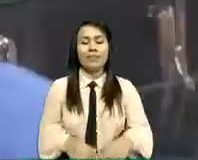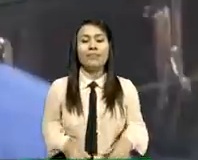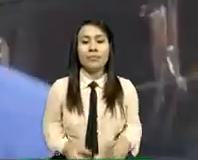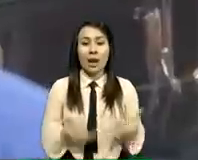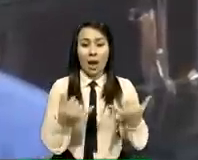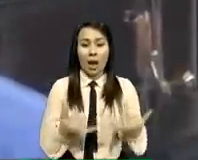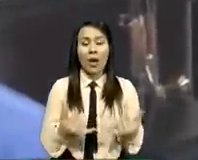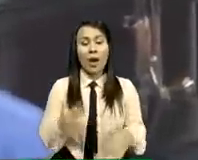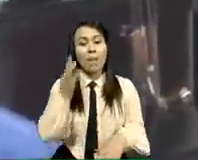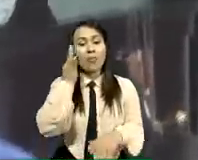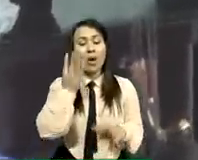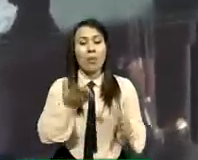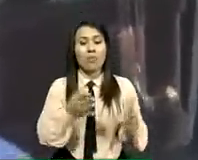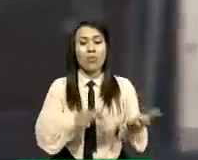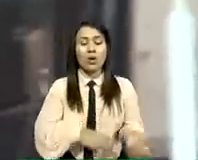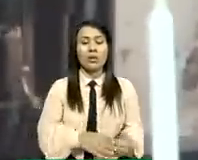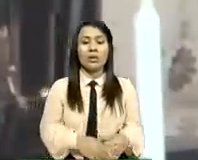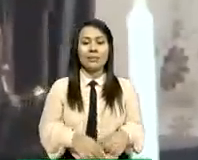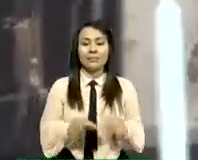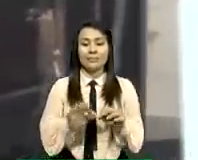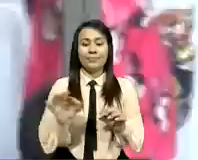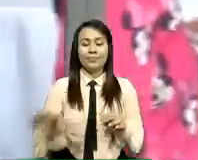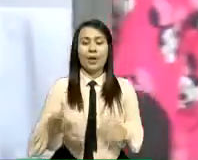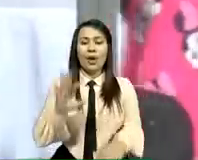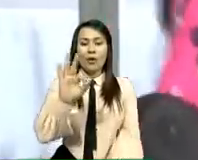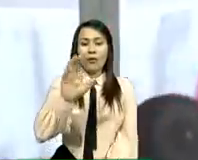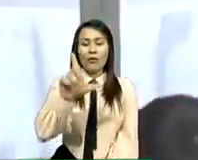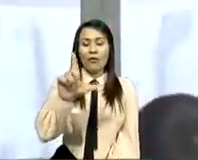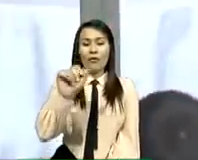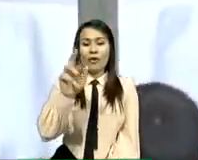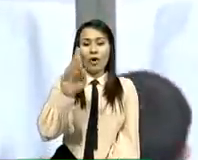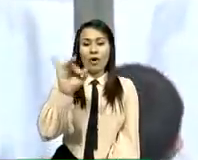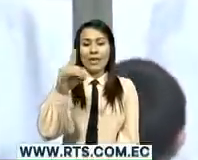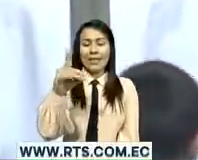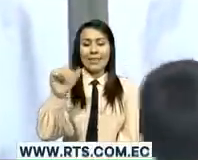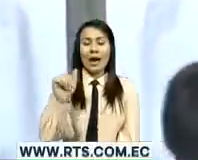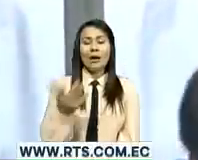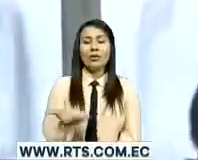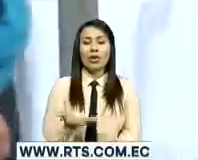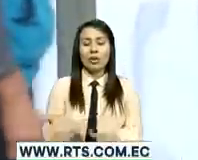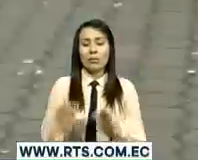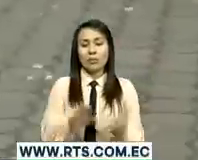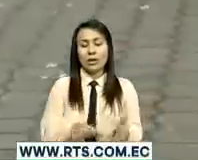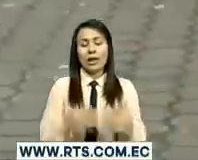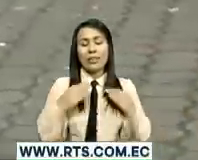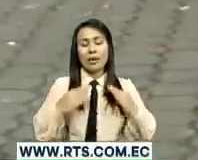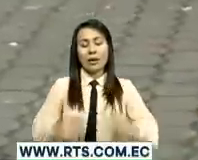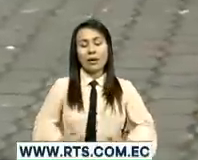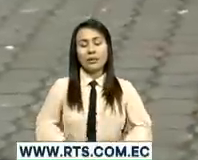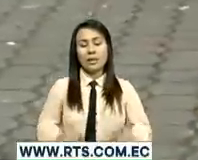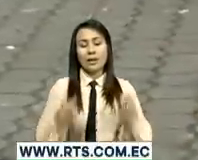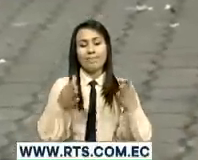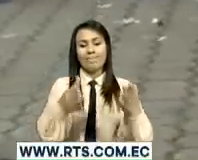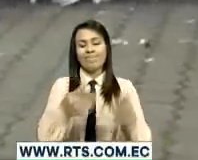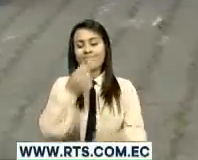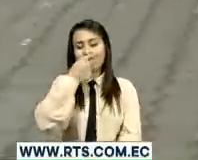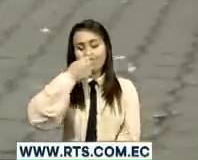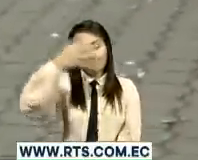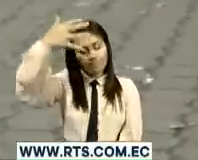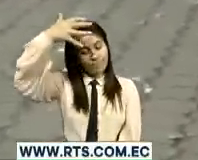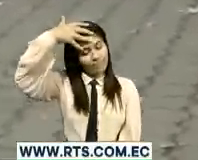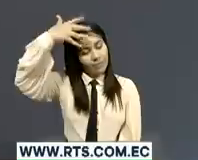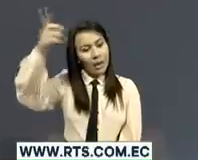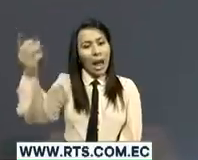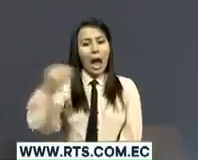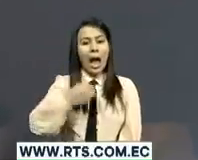restos de la mujer fueron llevados al recinto La Florida, donde finalmente descansará en paz. Desde Santo Domingo de los Áchilas, informó